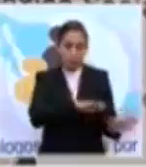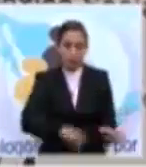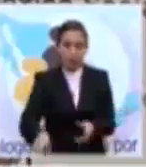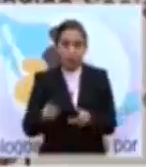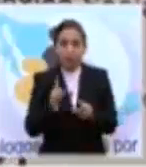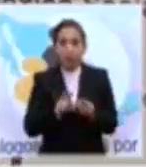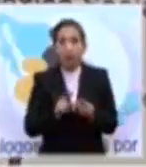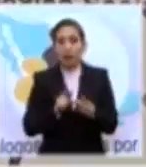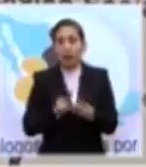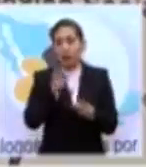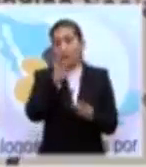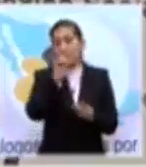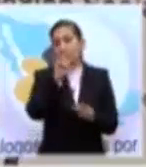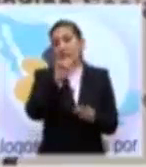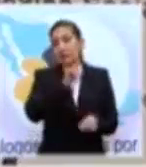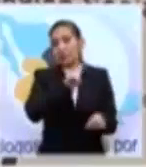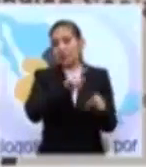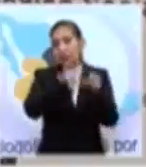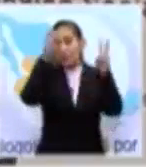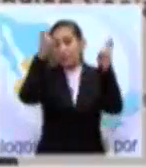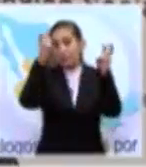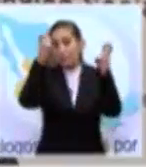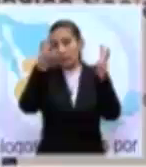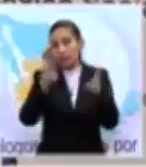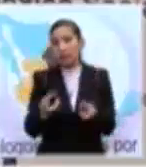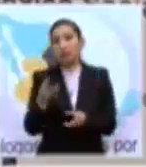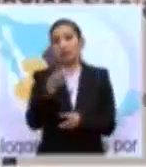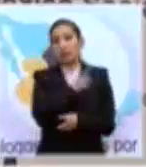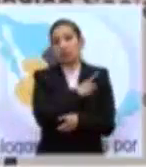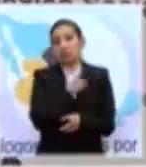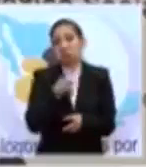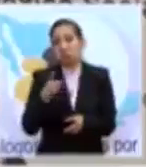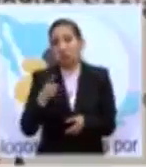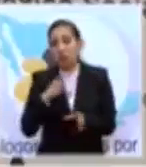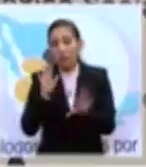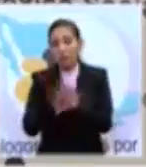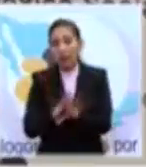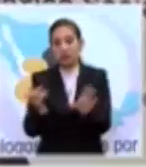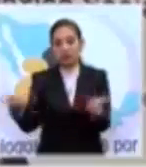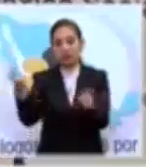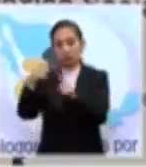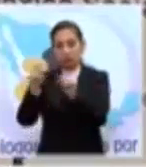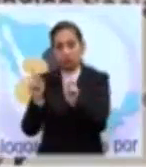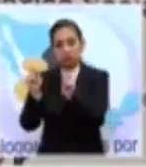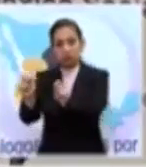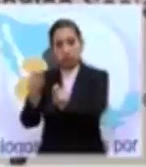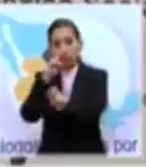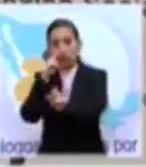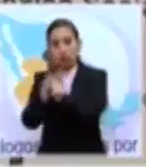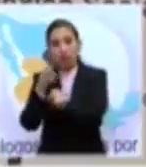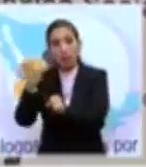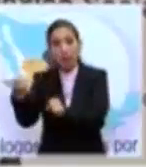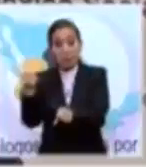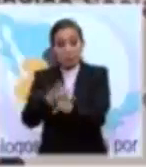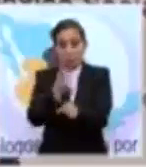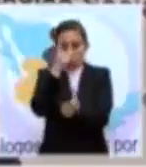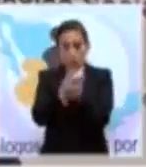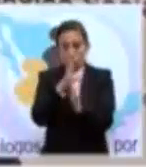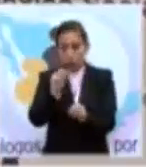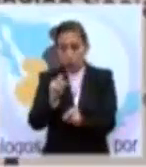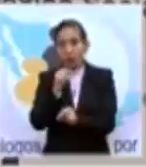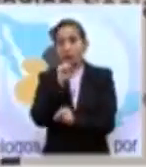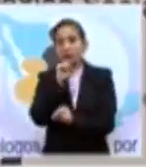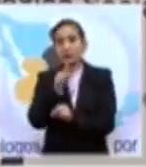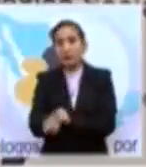la Fiscalía Especializada en Materia de Anticorrupción debe tener mayores facultades, no solo para sanciones administrativas, sino para